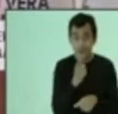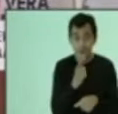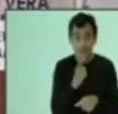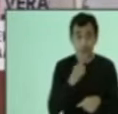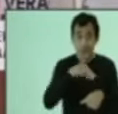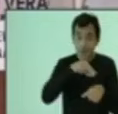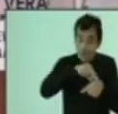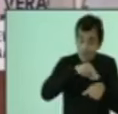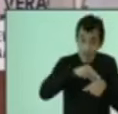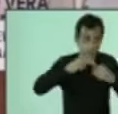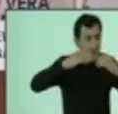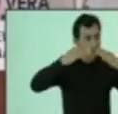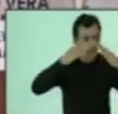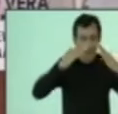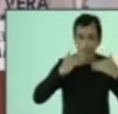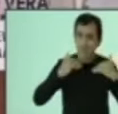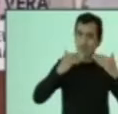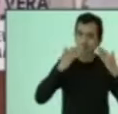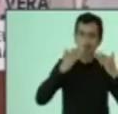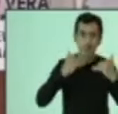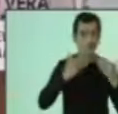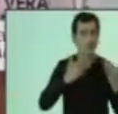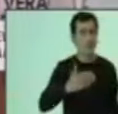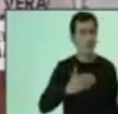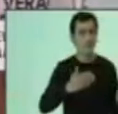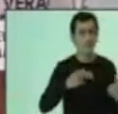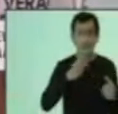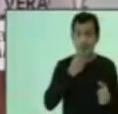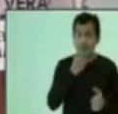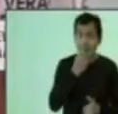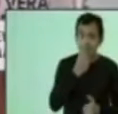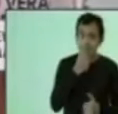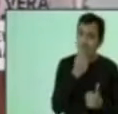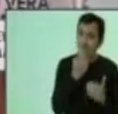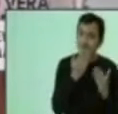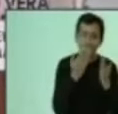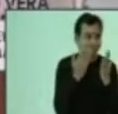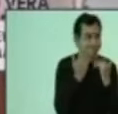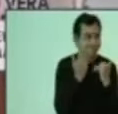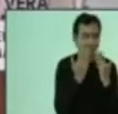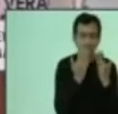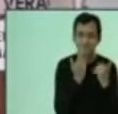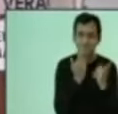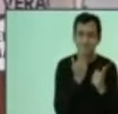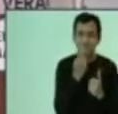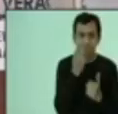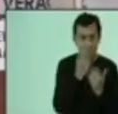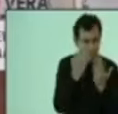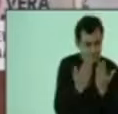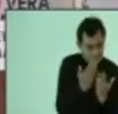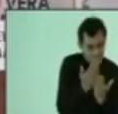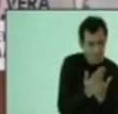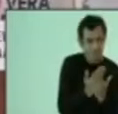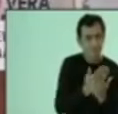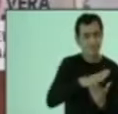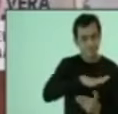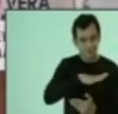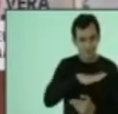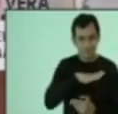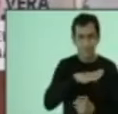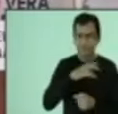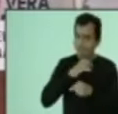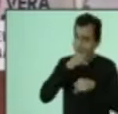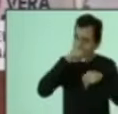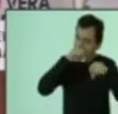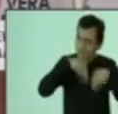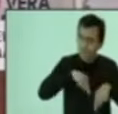servicio médico correspondiente ni con un banco de medicamentos. Es una de las iniciativas que tenemos. Al igual, buscar la gestión de un